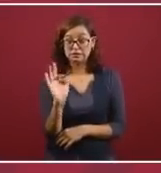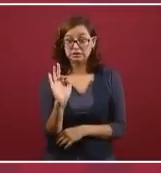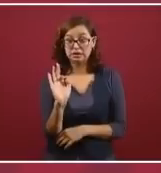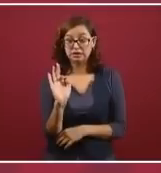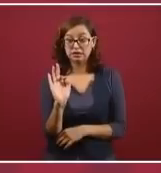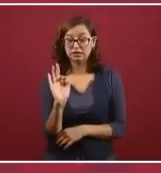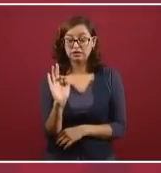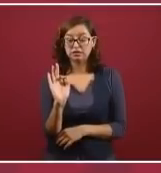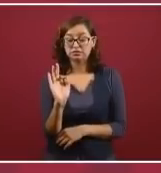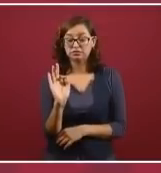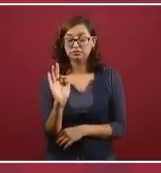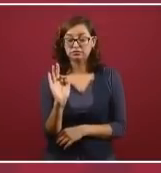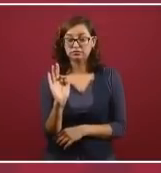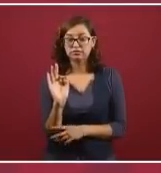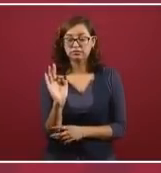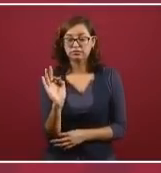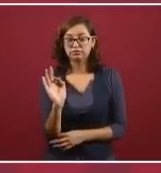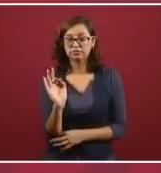pierda